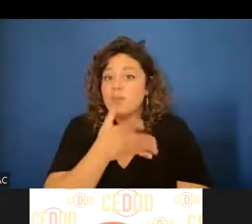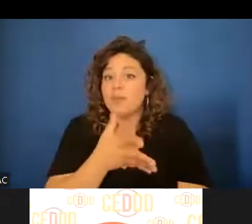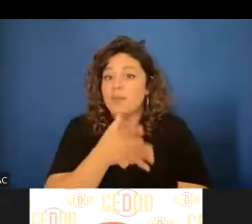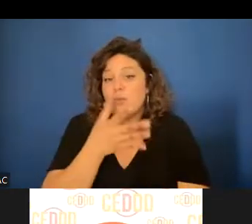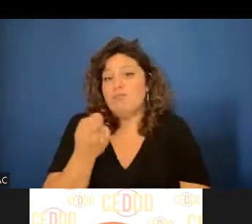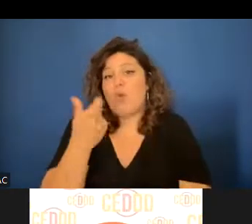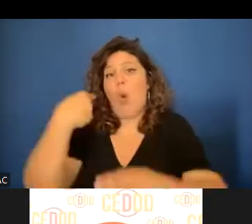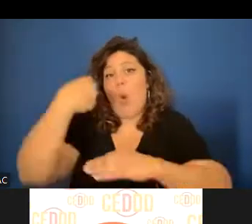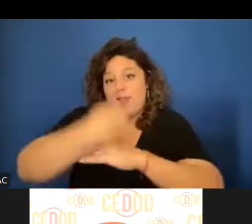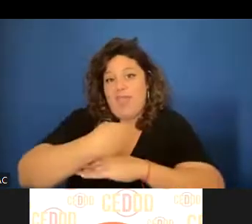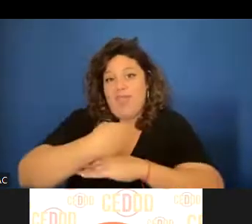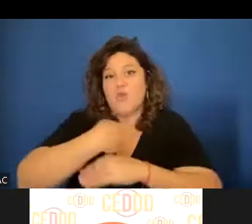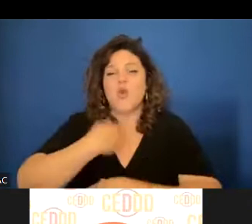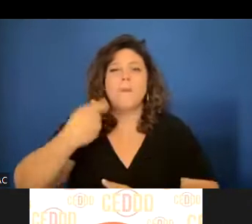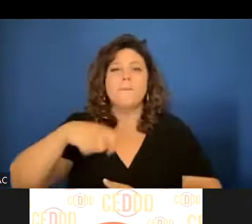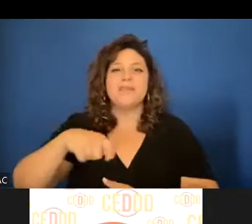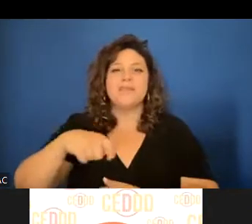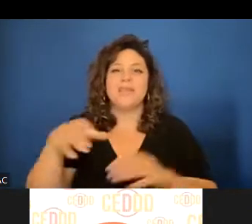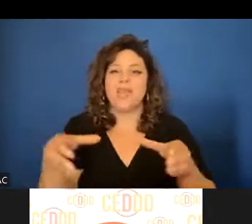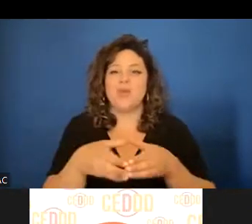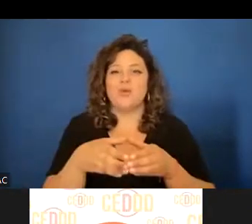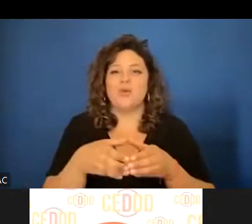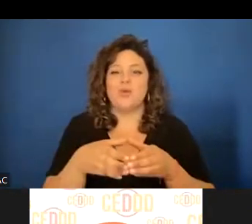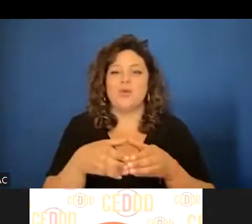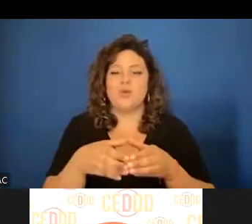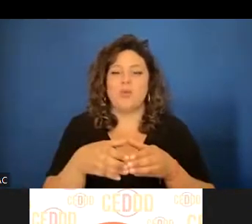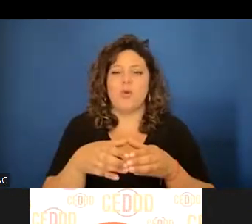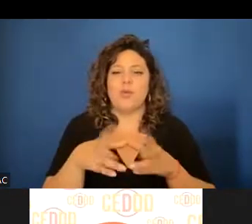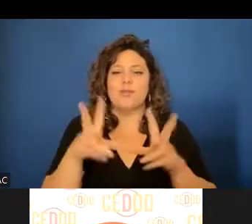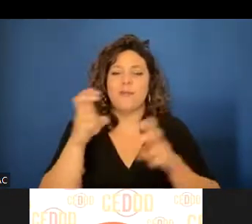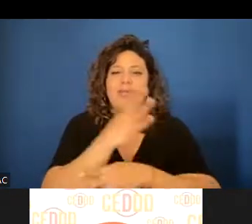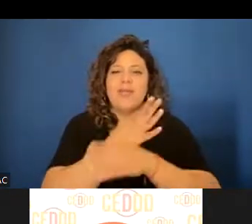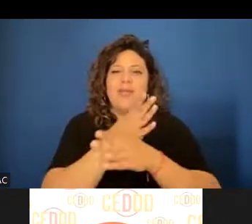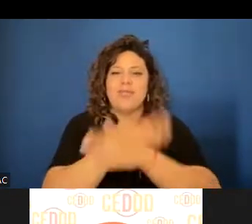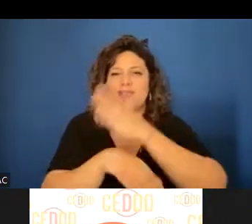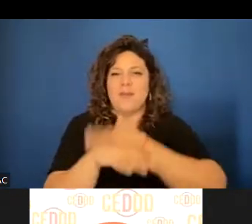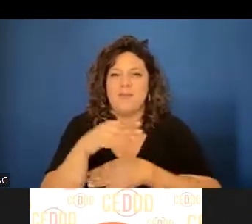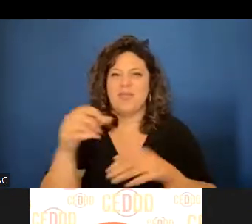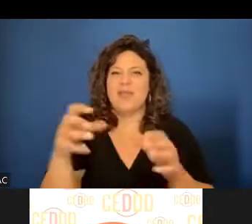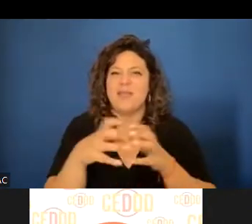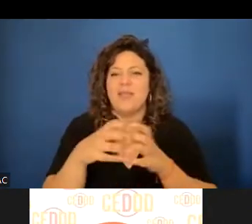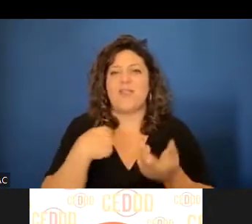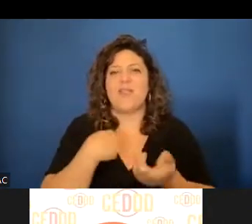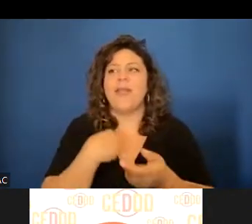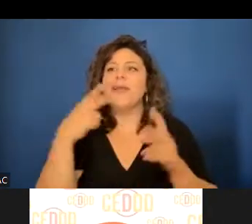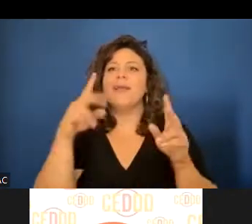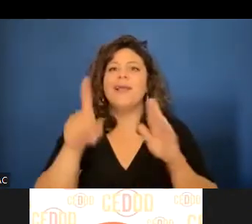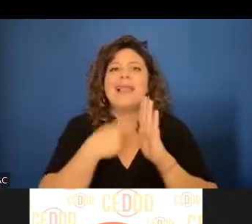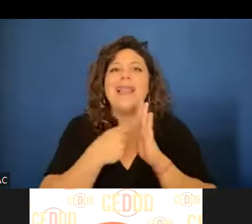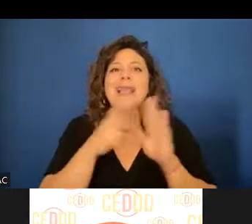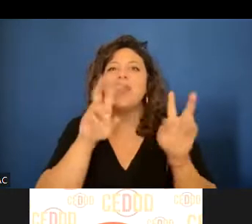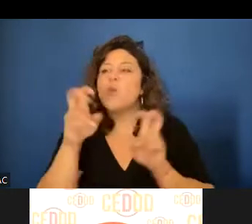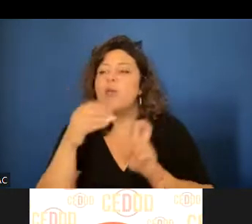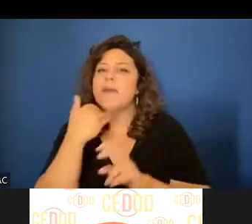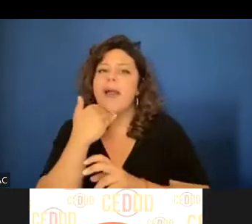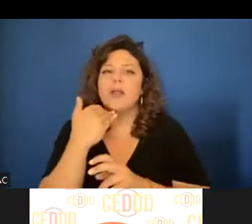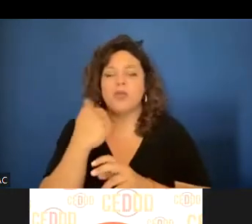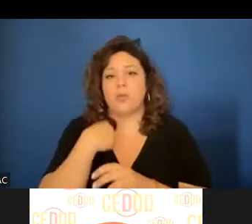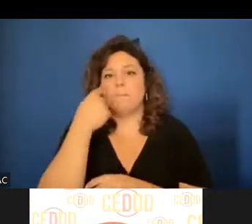a un centro de trabajo. Bueno, yo creo que aquí hay dos cuestiones importantes. La primera, ver dónde está esa